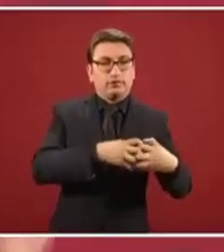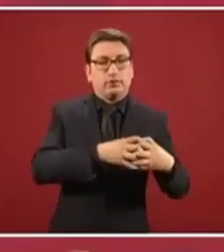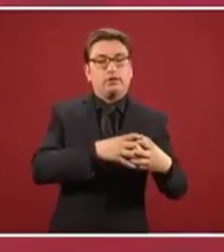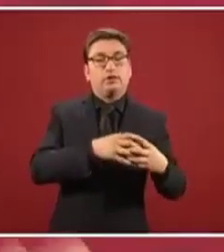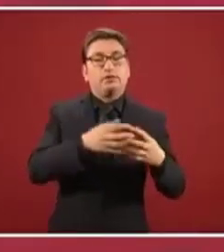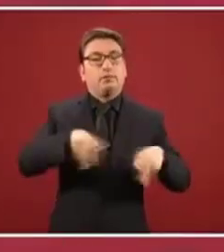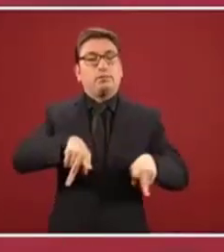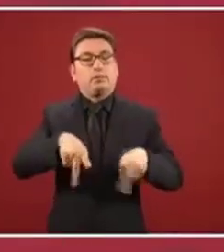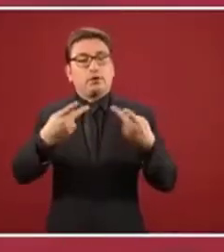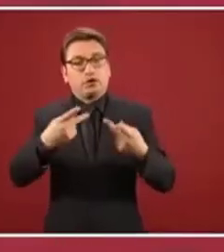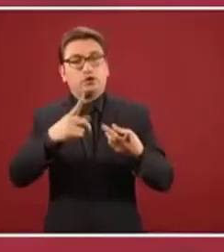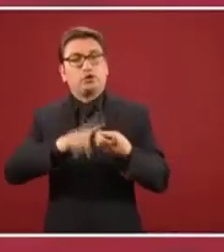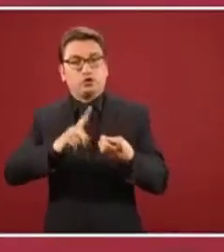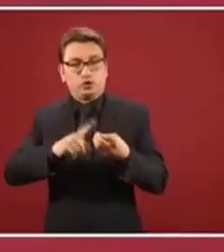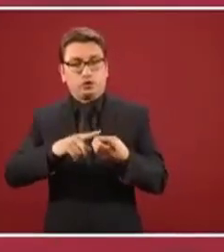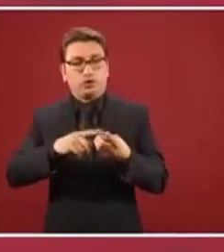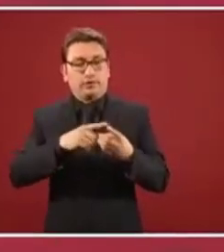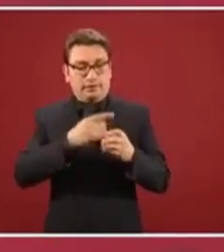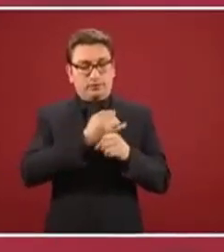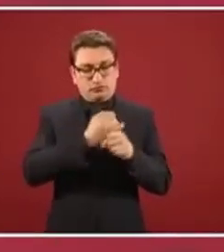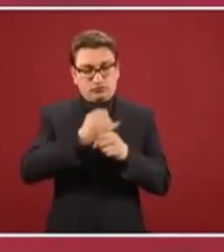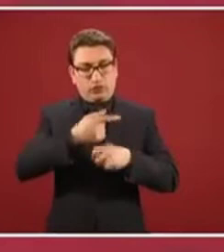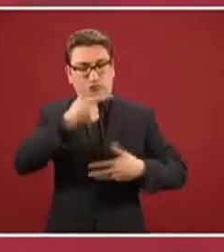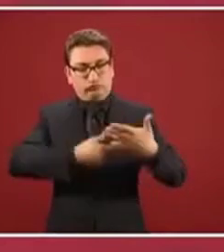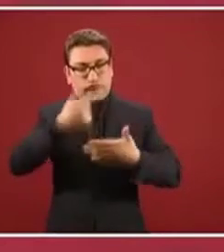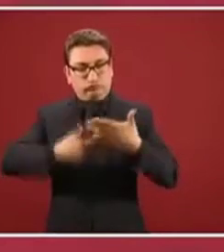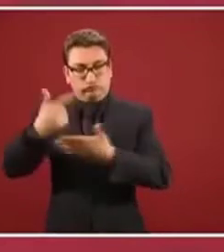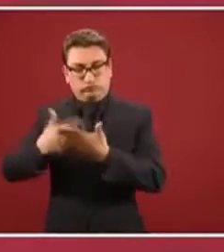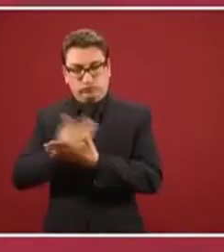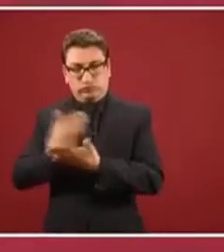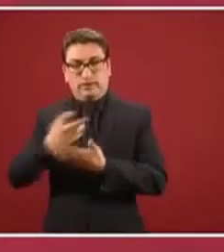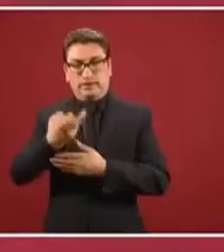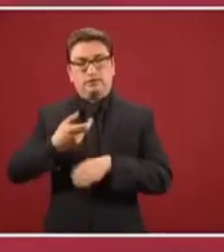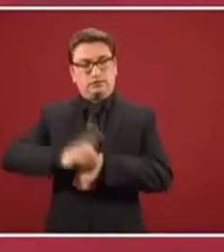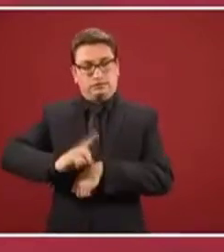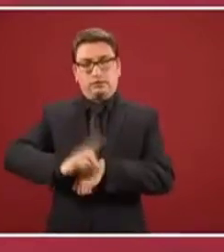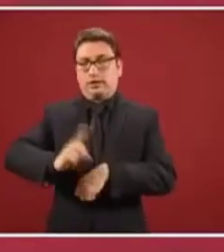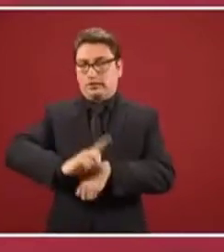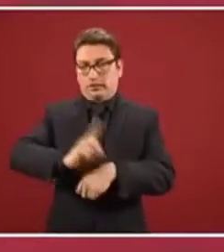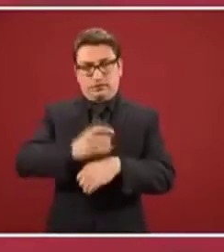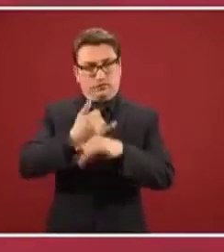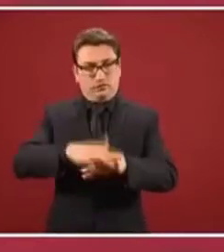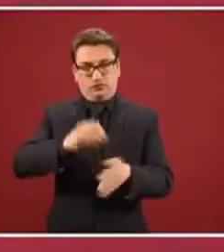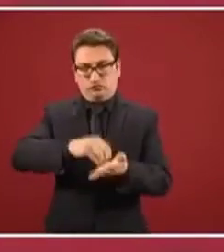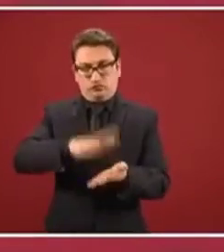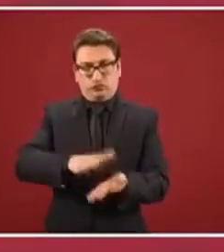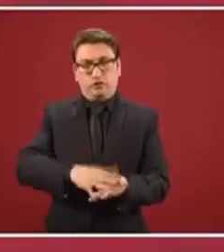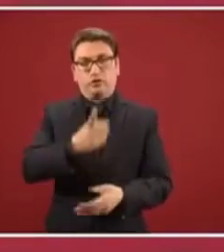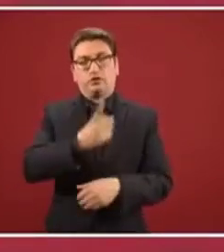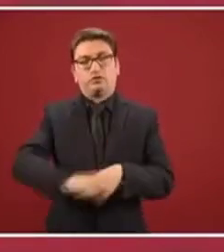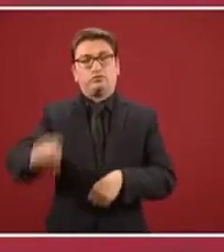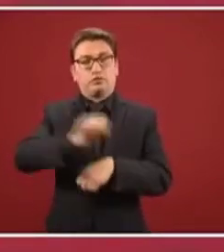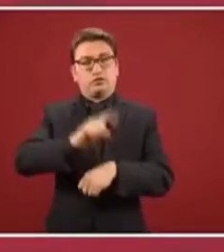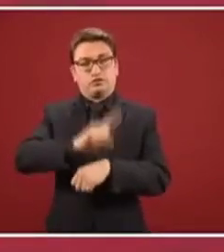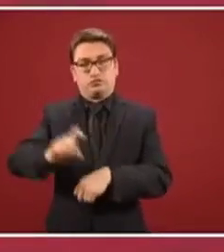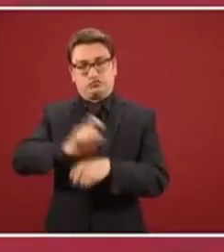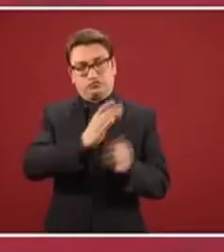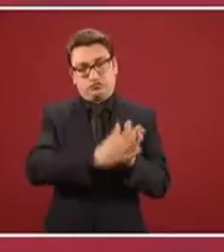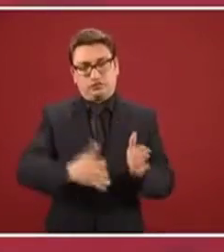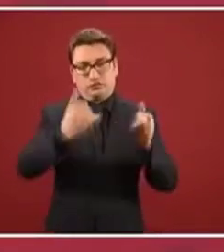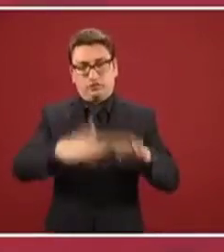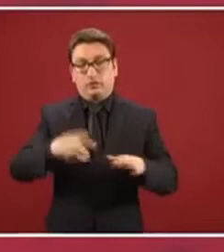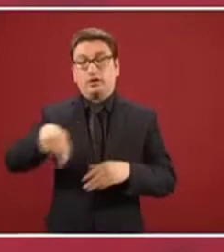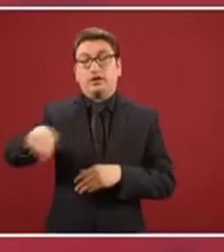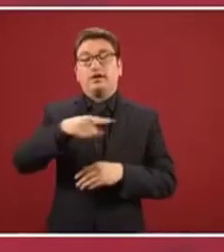hasta donde podemos saberlo, y eso se lleva todos los días y se hace un corte semanal. El operativo que tú